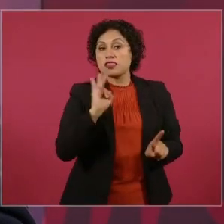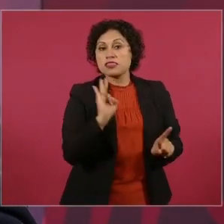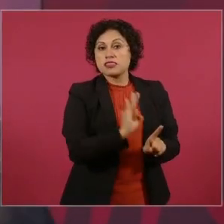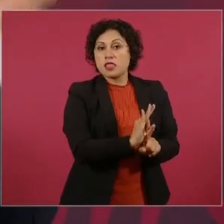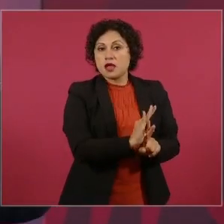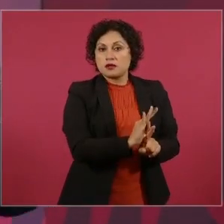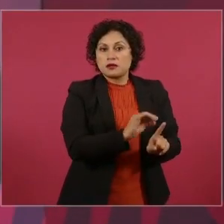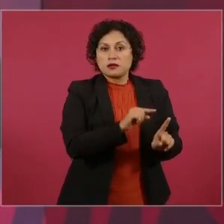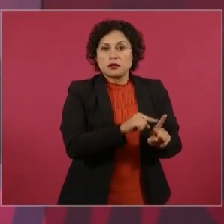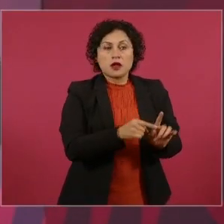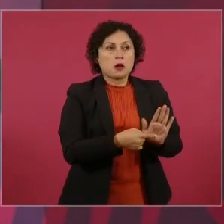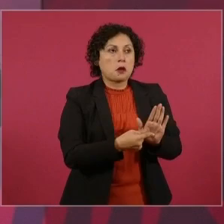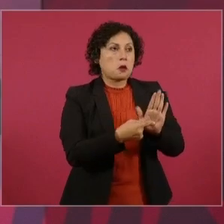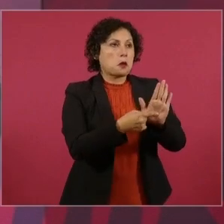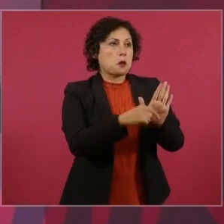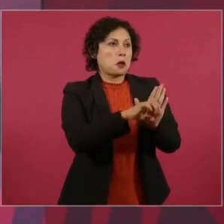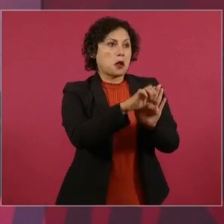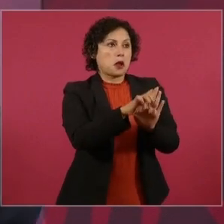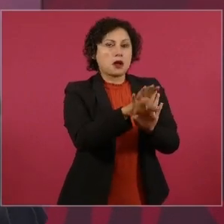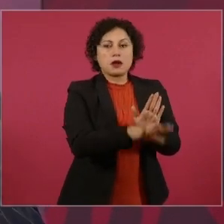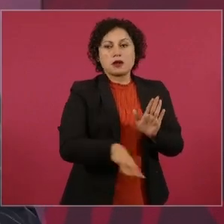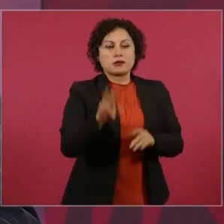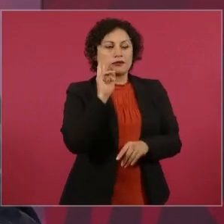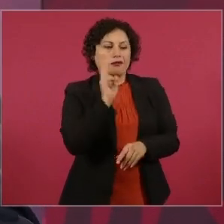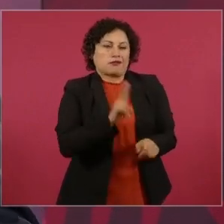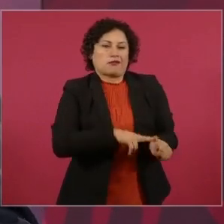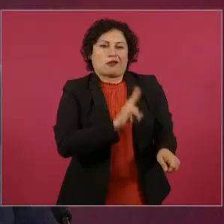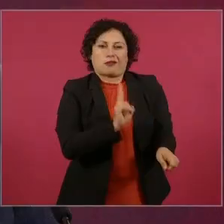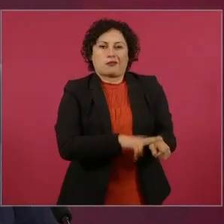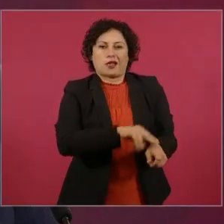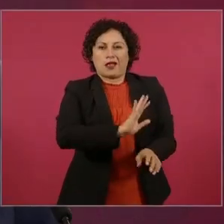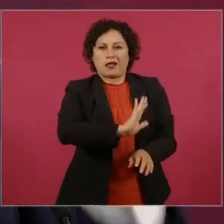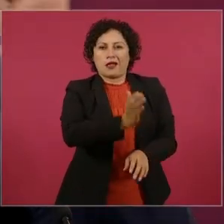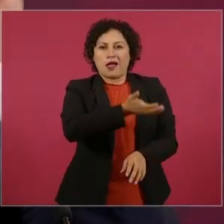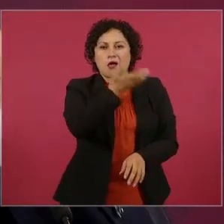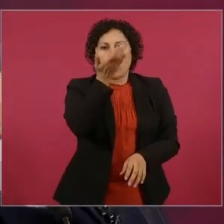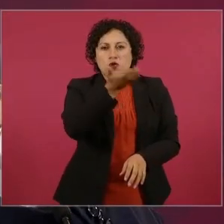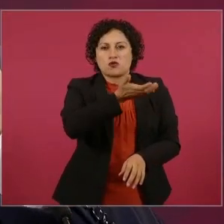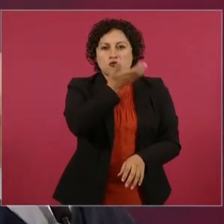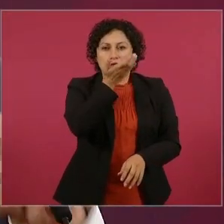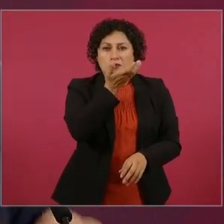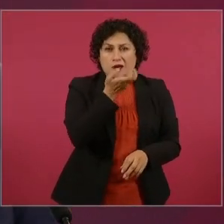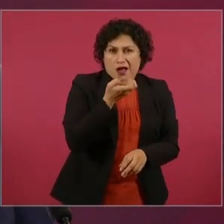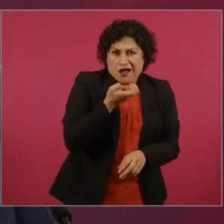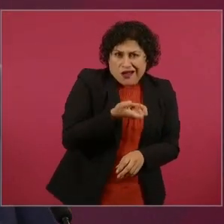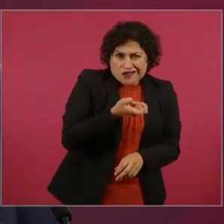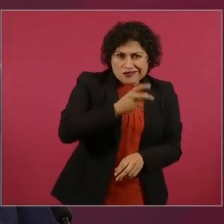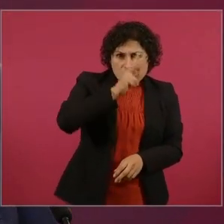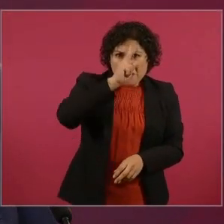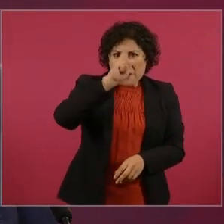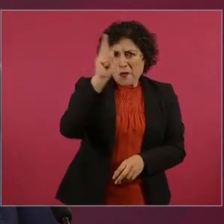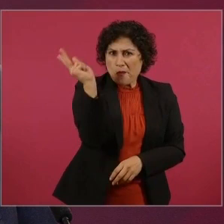y que se vea como algo normal Eso es lo